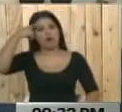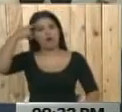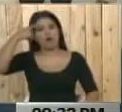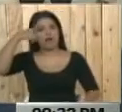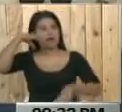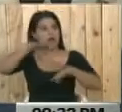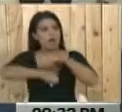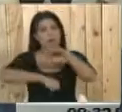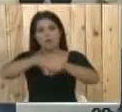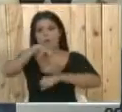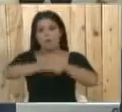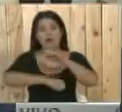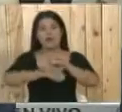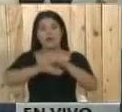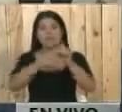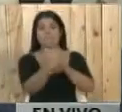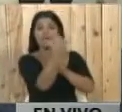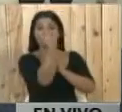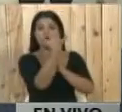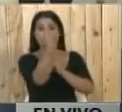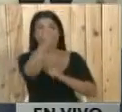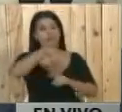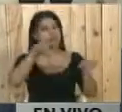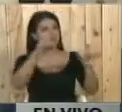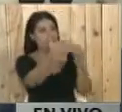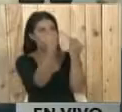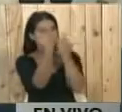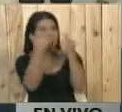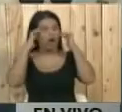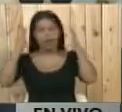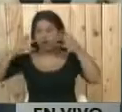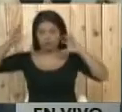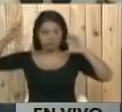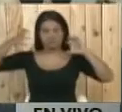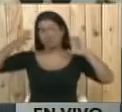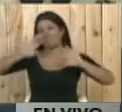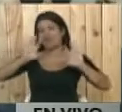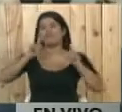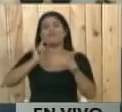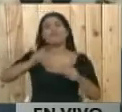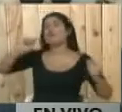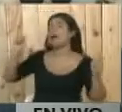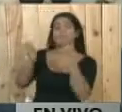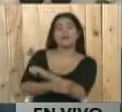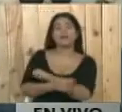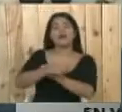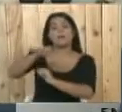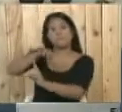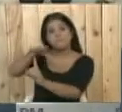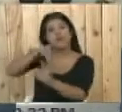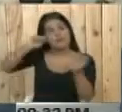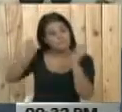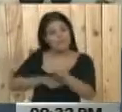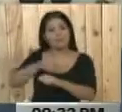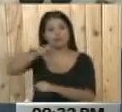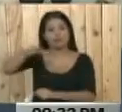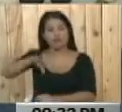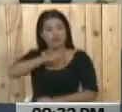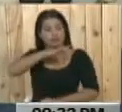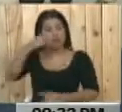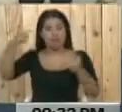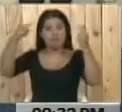ser humano, lo enloquece, camarada. Tenemos que hacer una gran revolución moral, cultural, espiritual, del modo de vida.